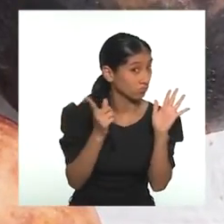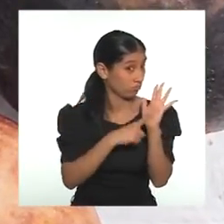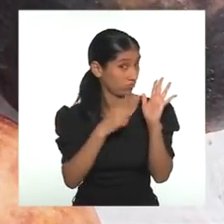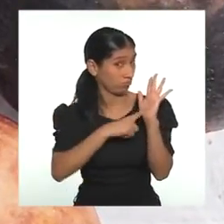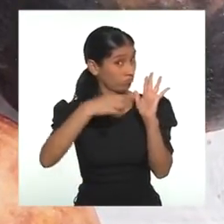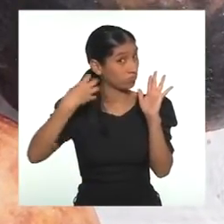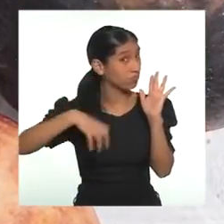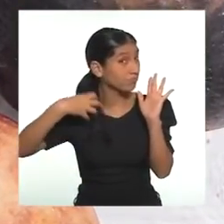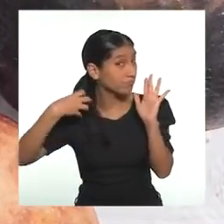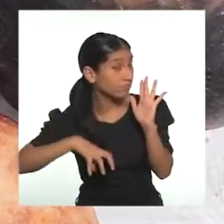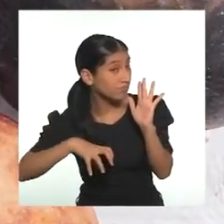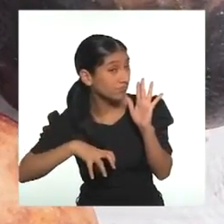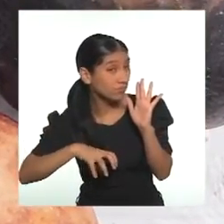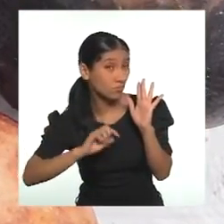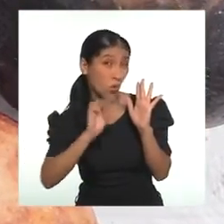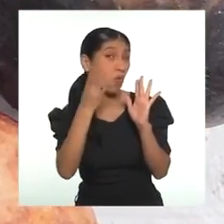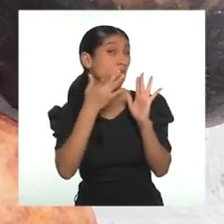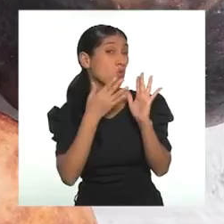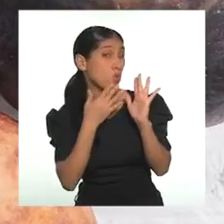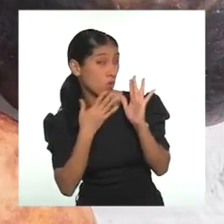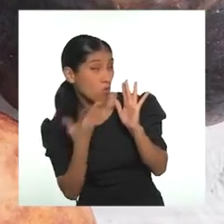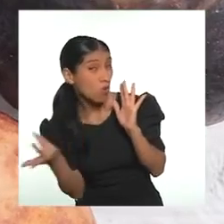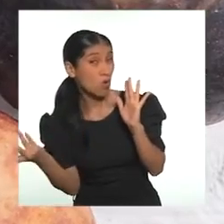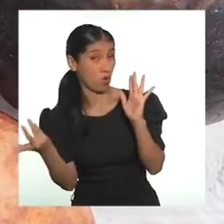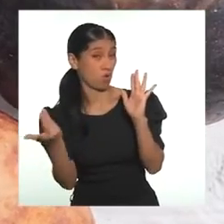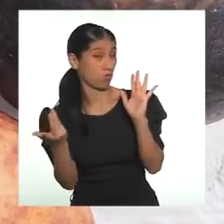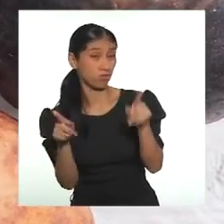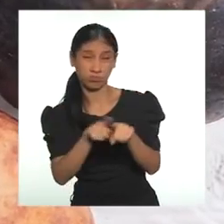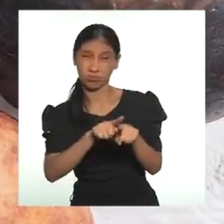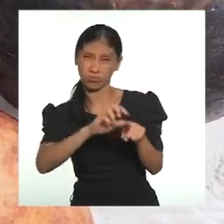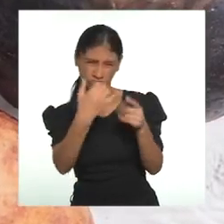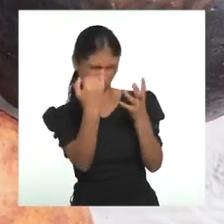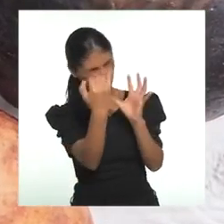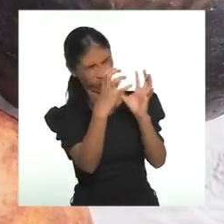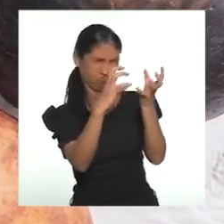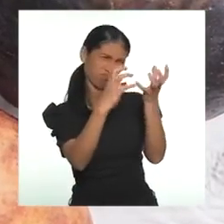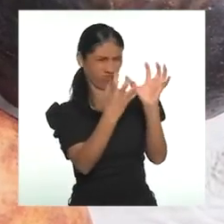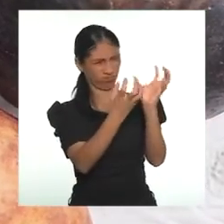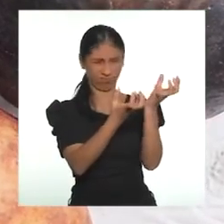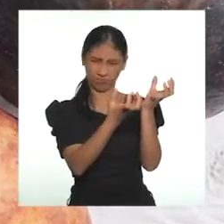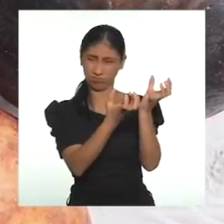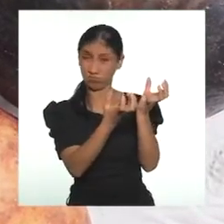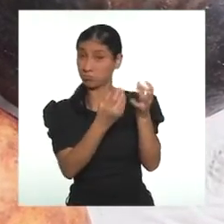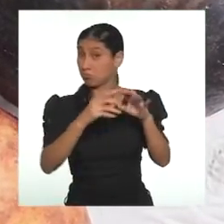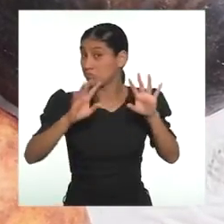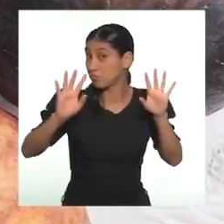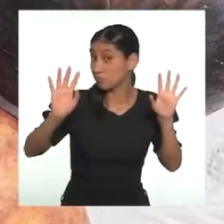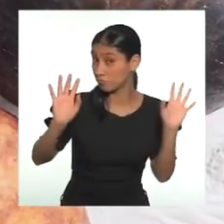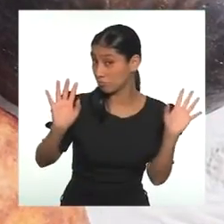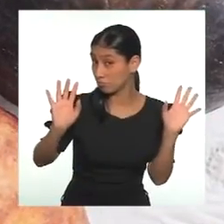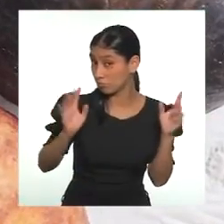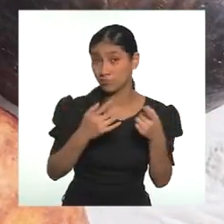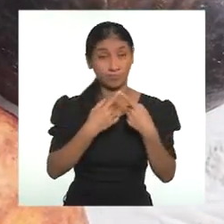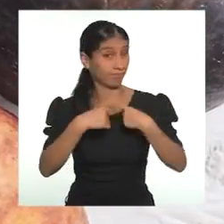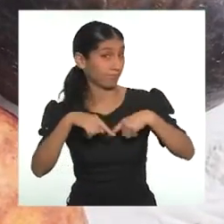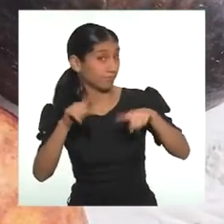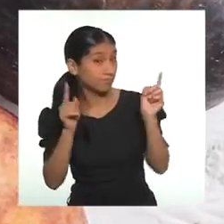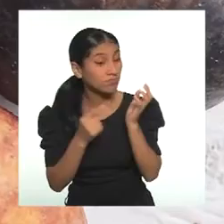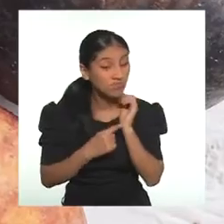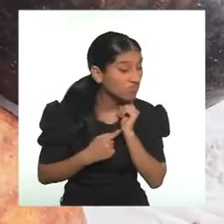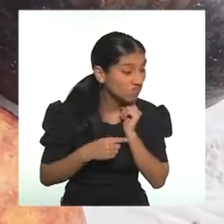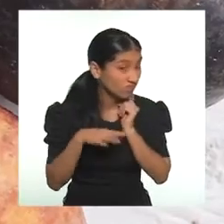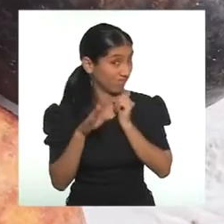¡Uy! Esta manzana tiene otro color y otra textura. ¿Seguro? Que